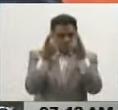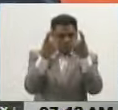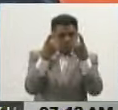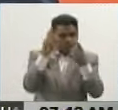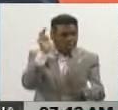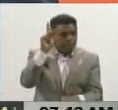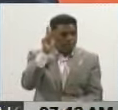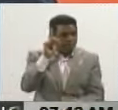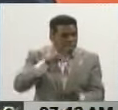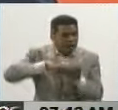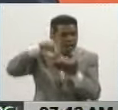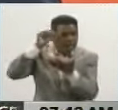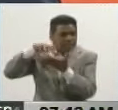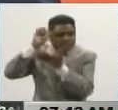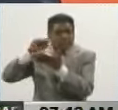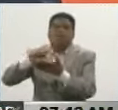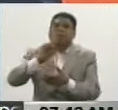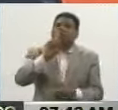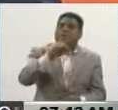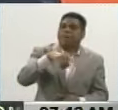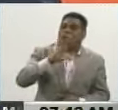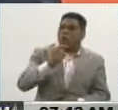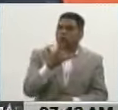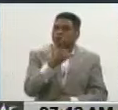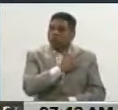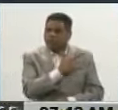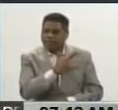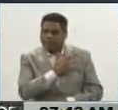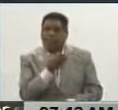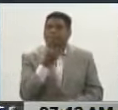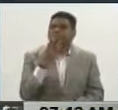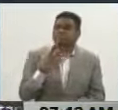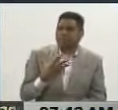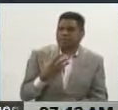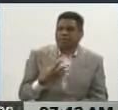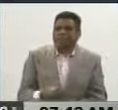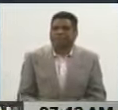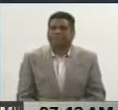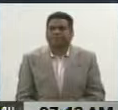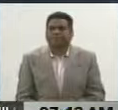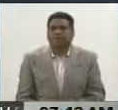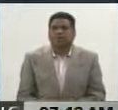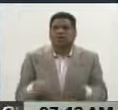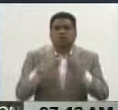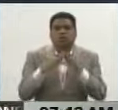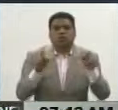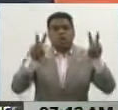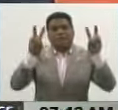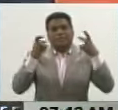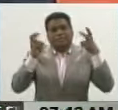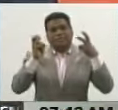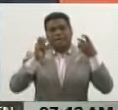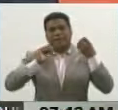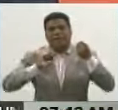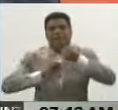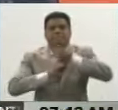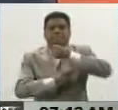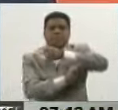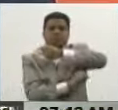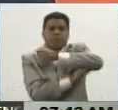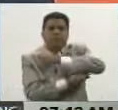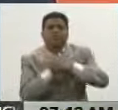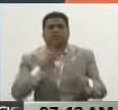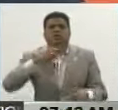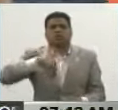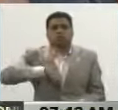El tema fundamental que surgió en la Consulta Nacional por la Calidad de la Educación, que es la formación, es el tema fundamental que vamos a trabajar en